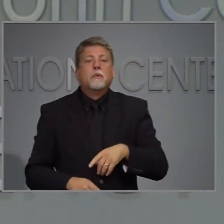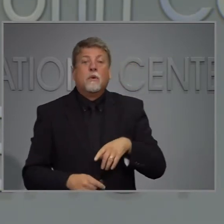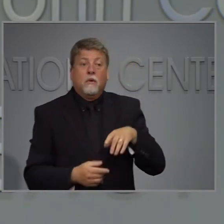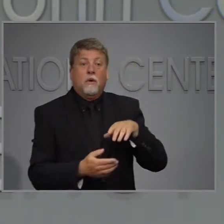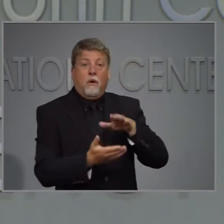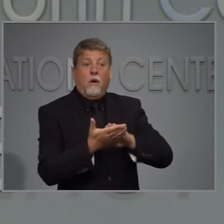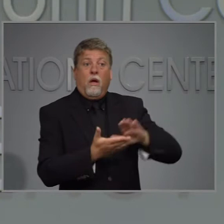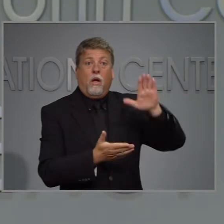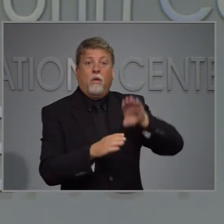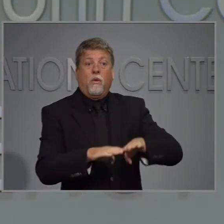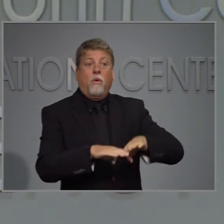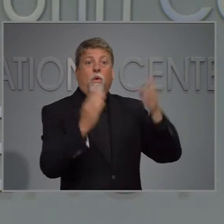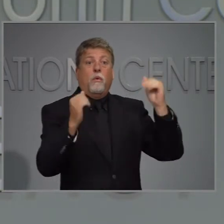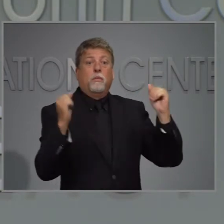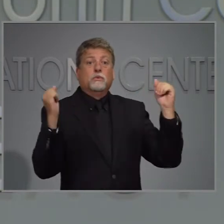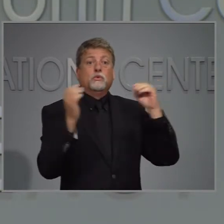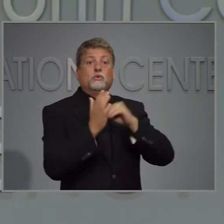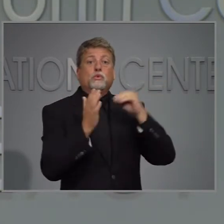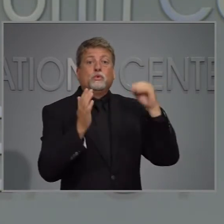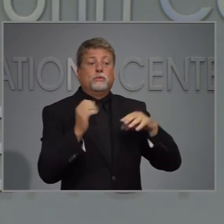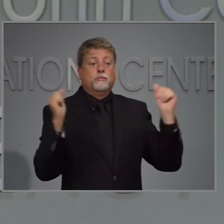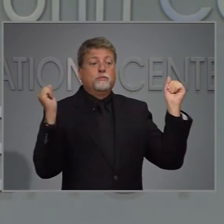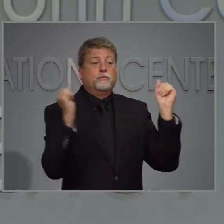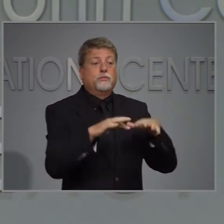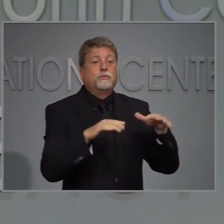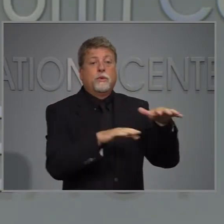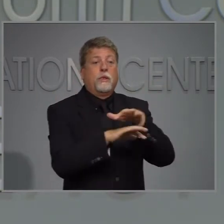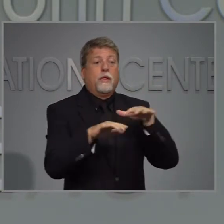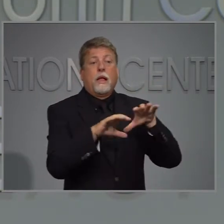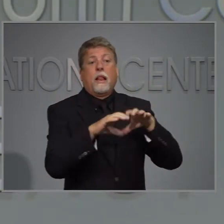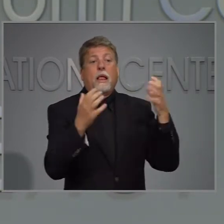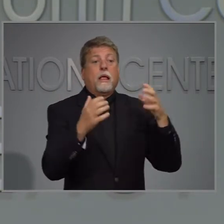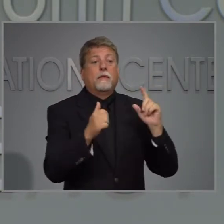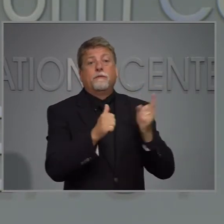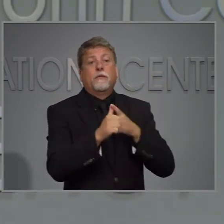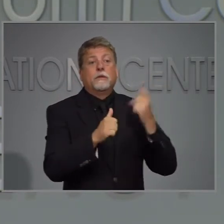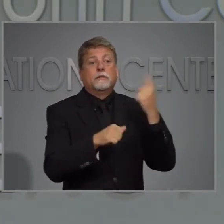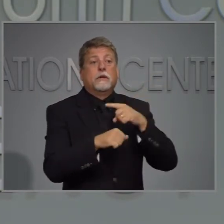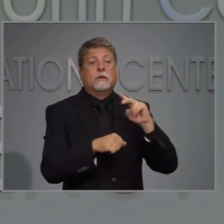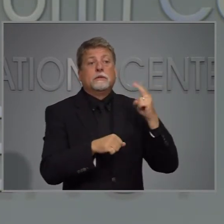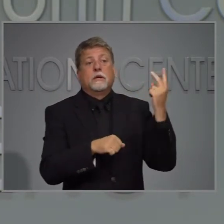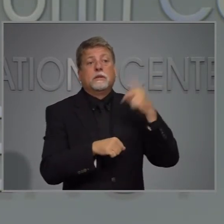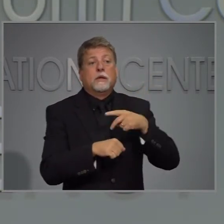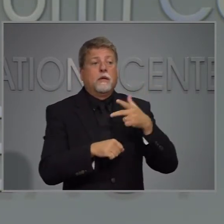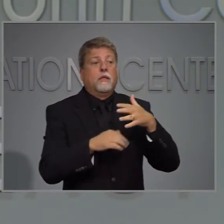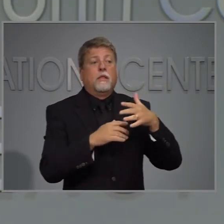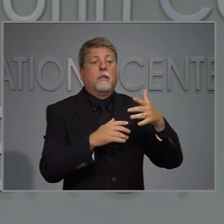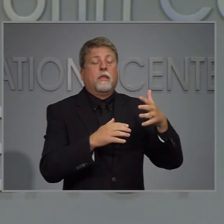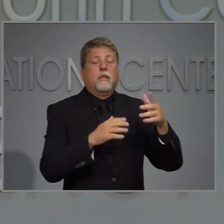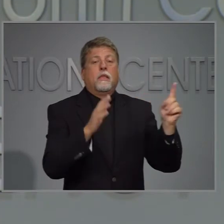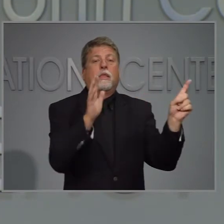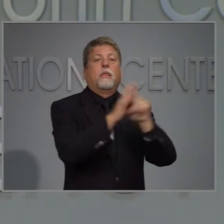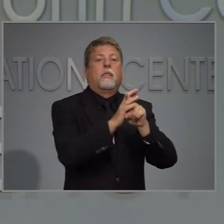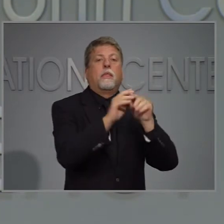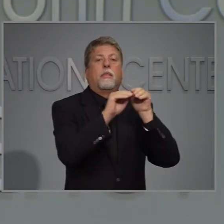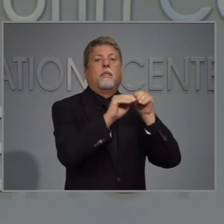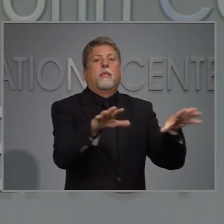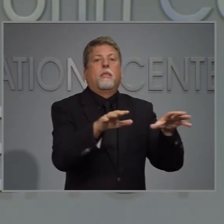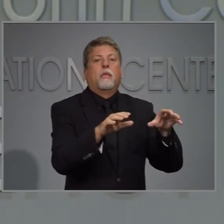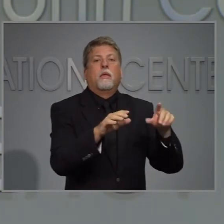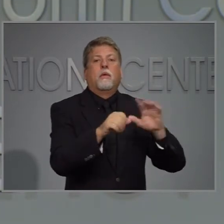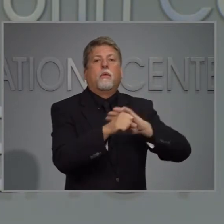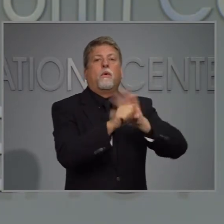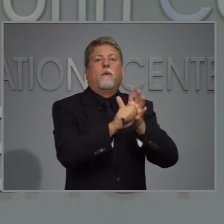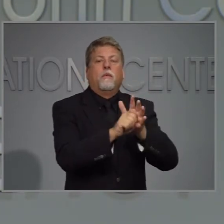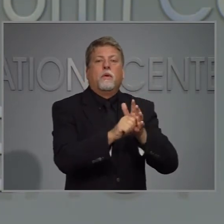predecible que haber una transmisión y van a regresar y al regresar a casas